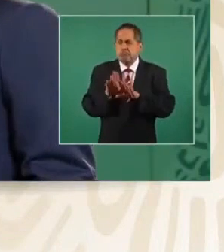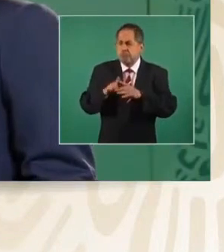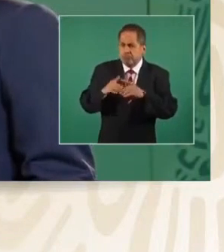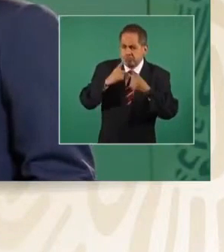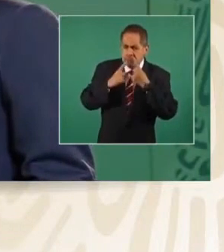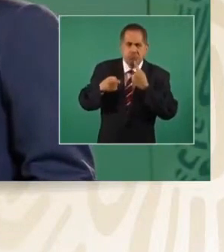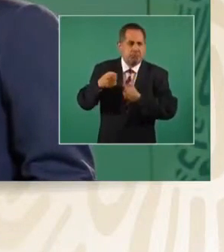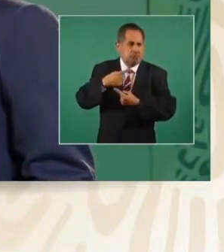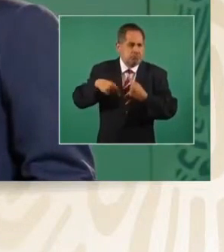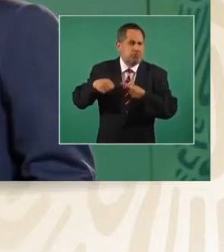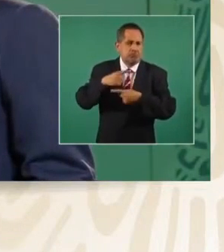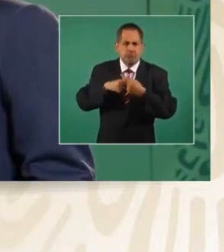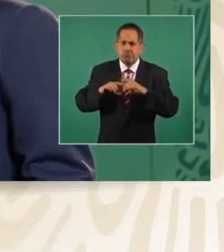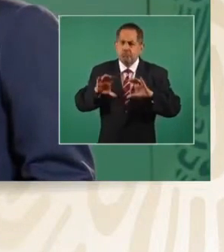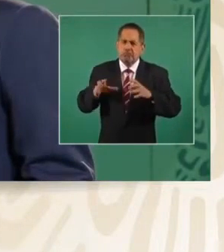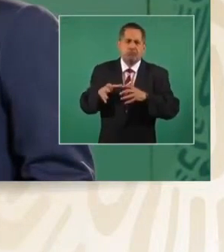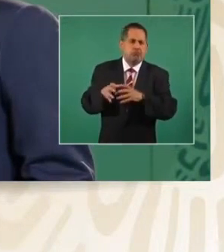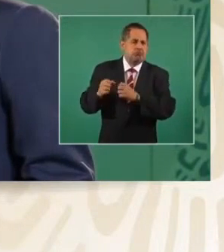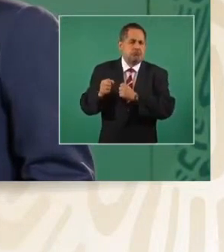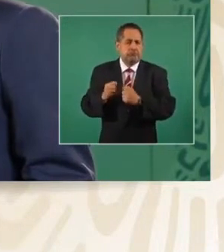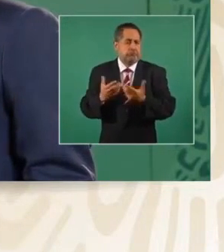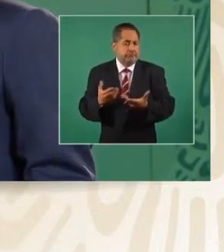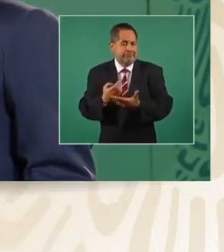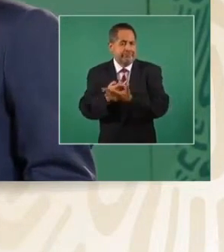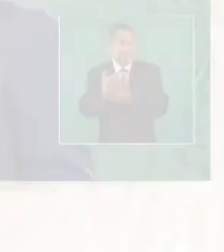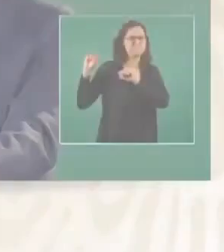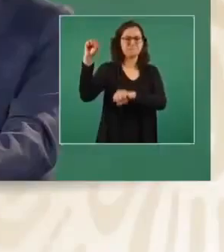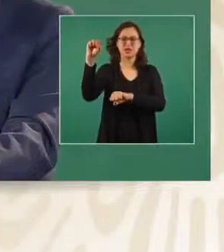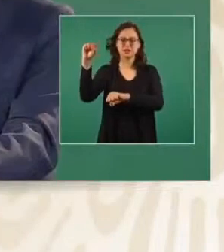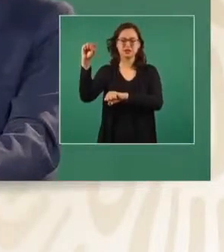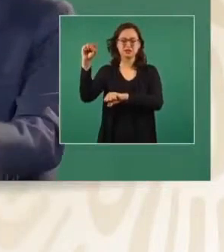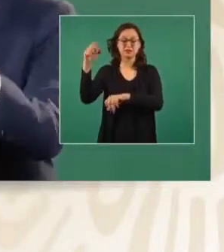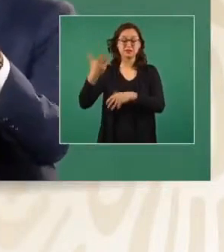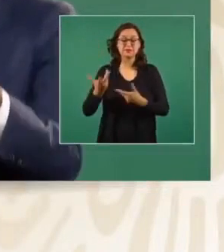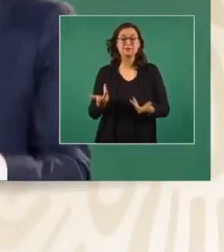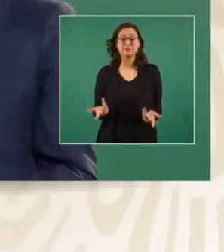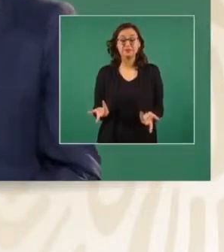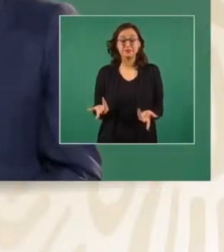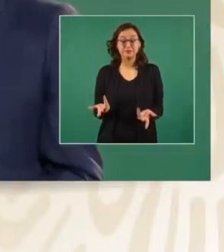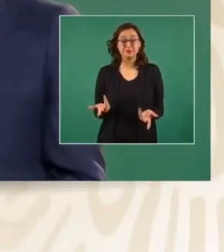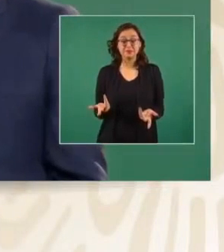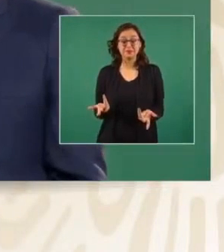Ese fue el tema de ayer. Entonces,